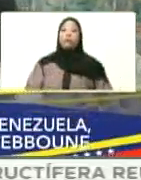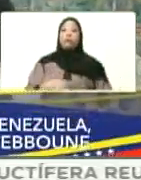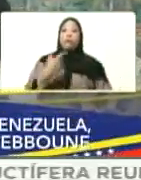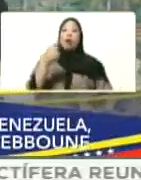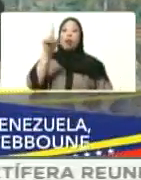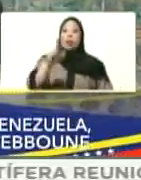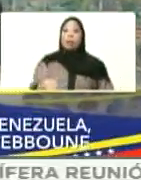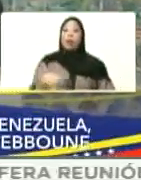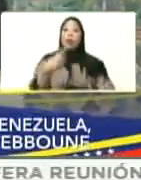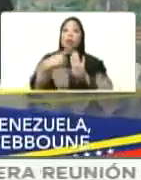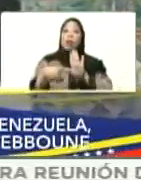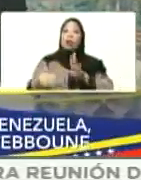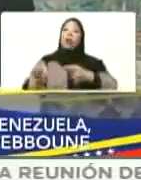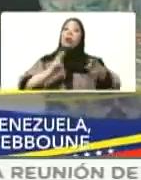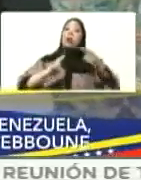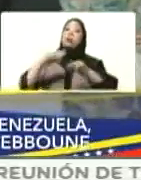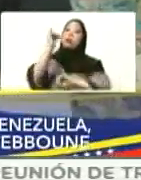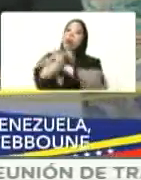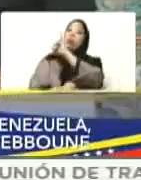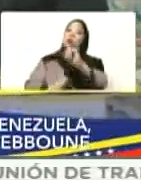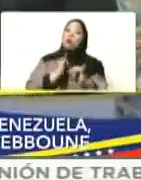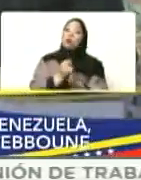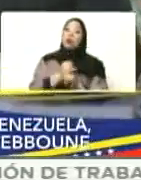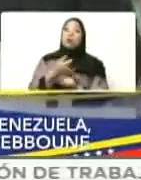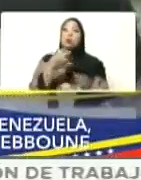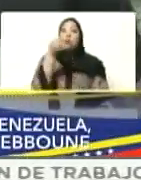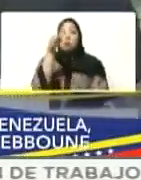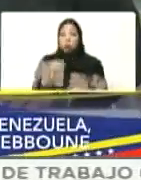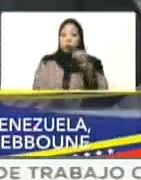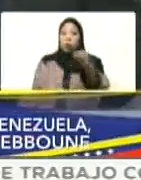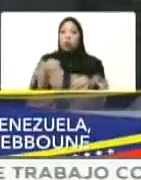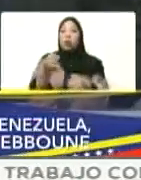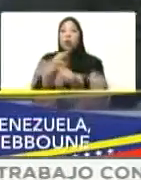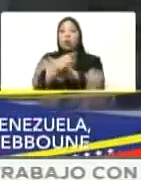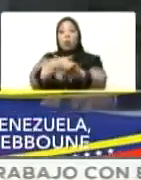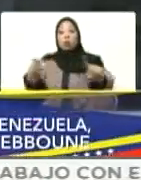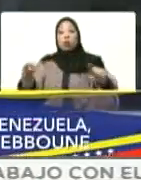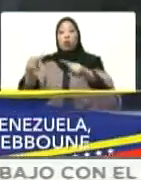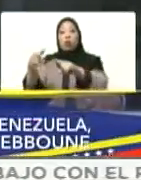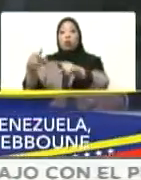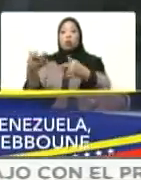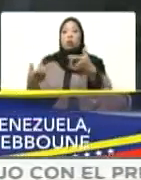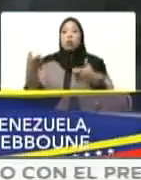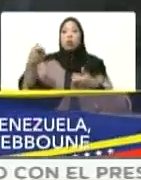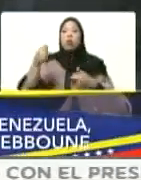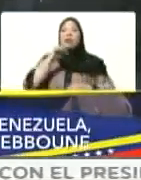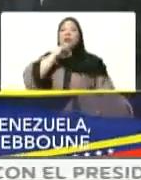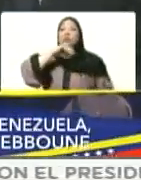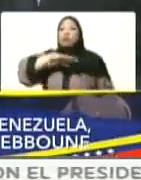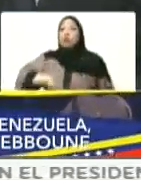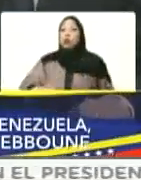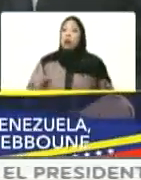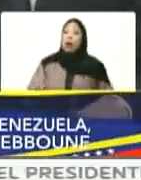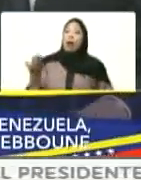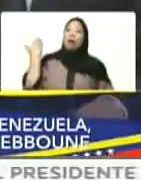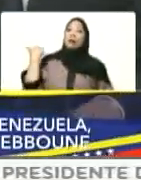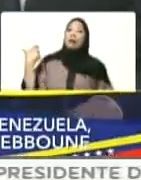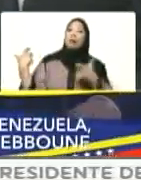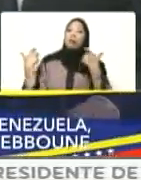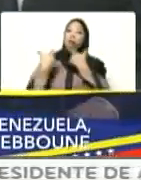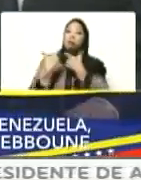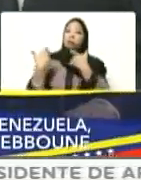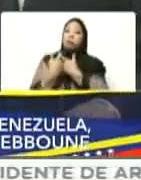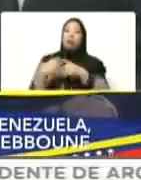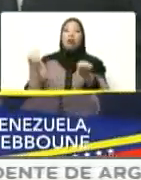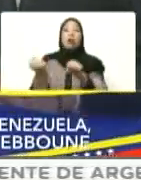a aspirar a relaciones internacionales equilibradas y justas, lejos de los residuos heredados de las épocas de la hegemonía, de la